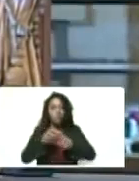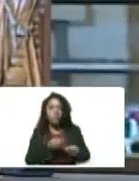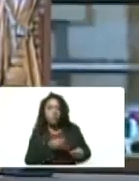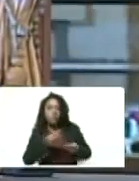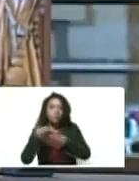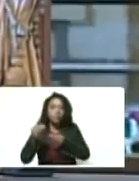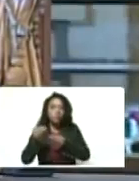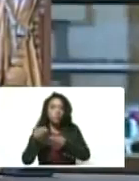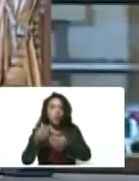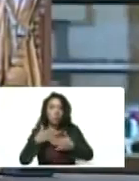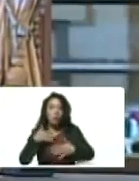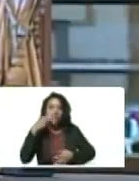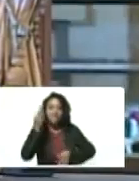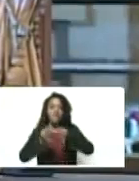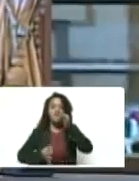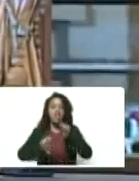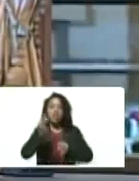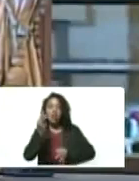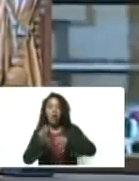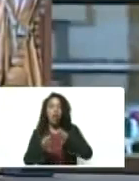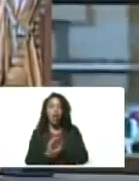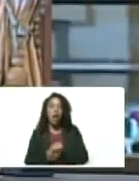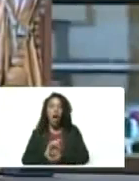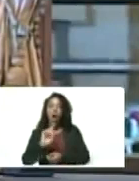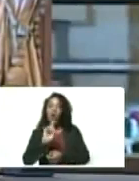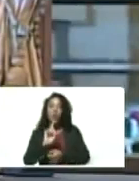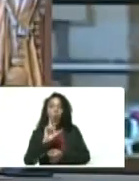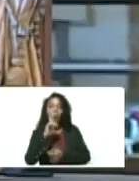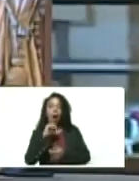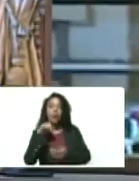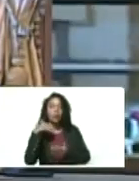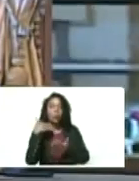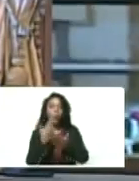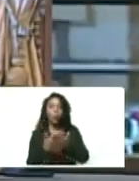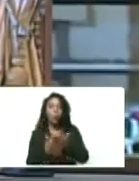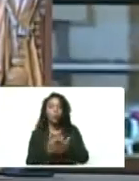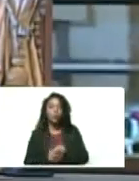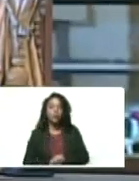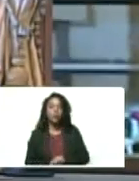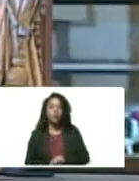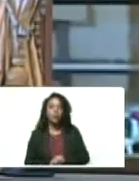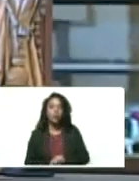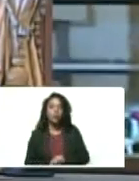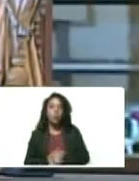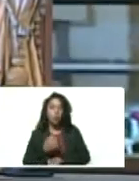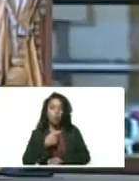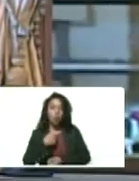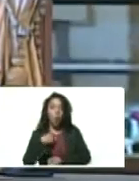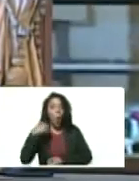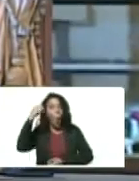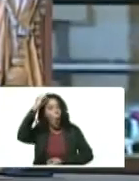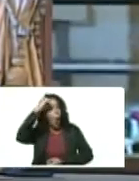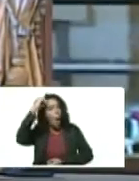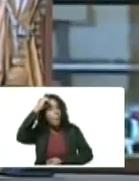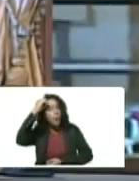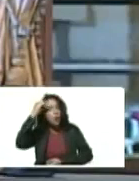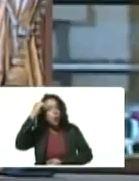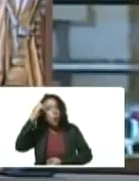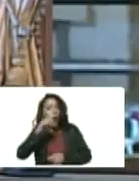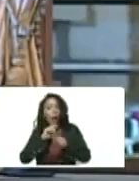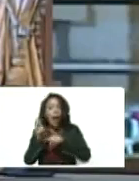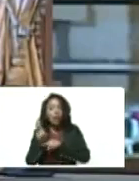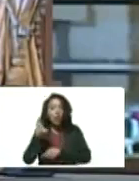mi fiscalía no están justificadas yo opino que esto